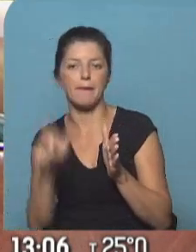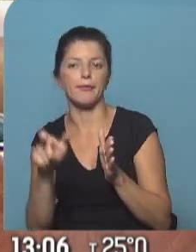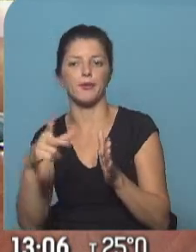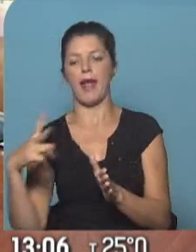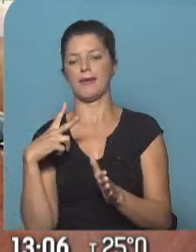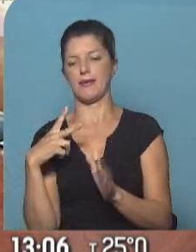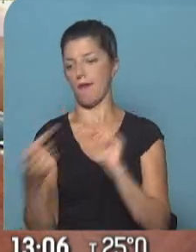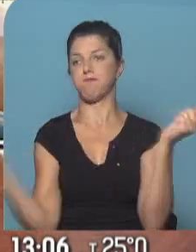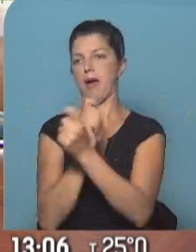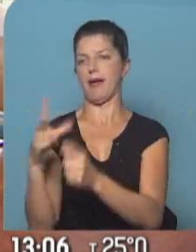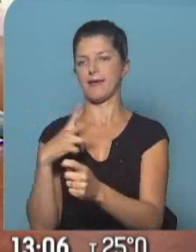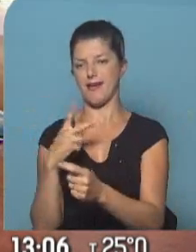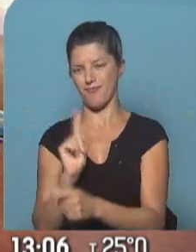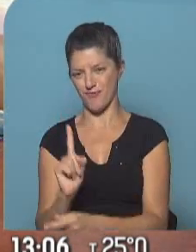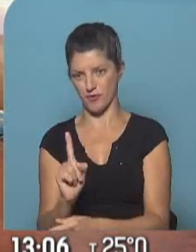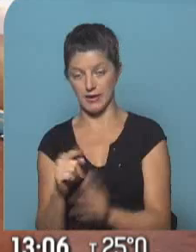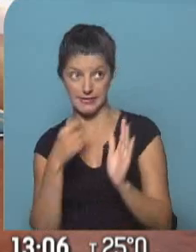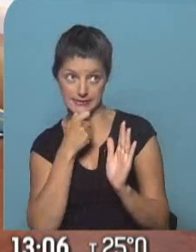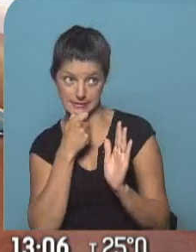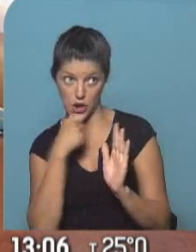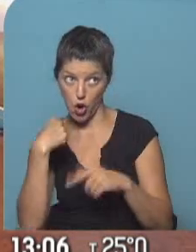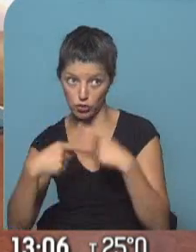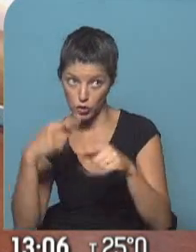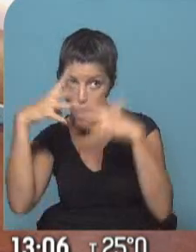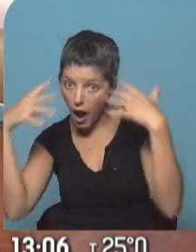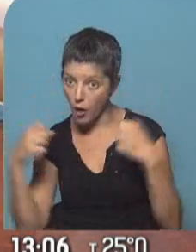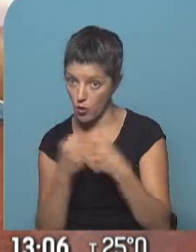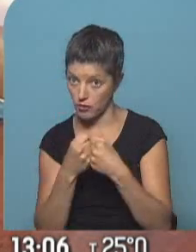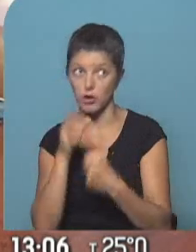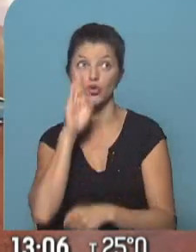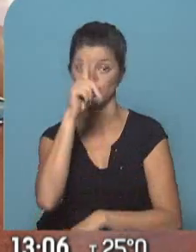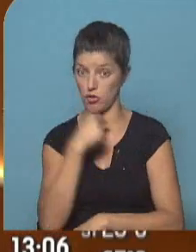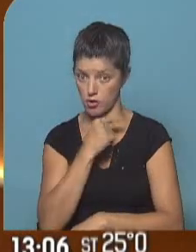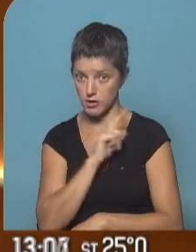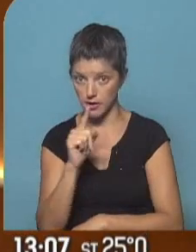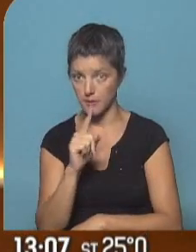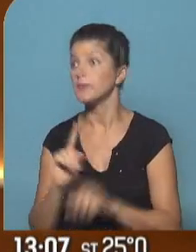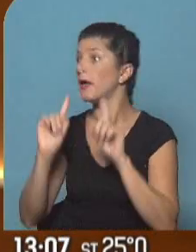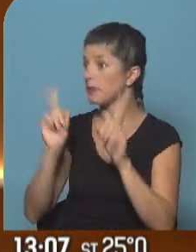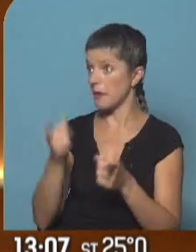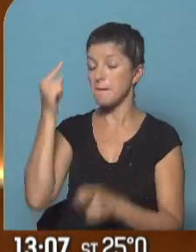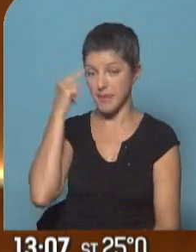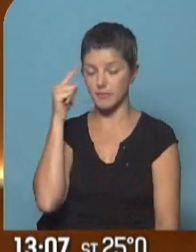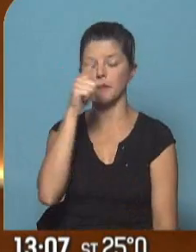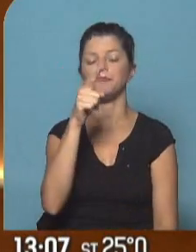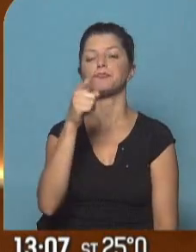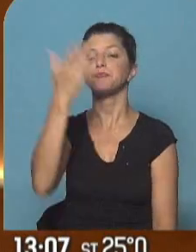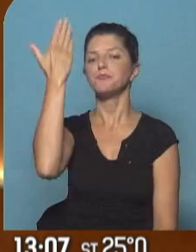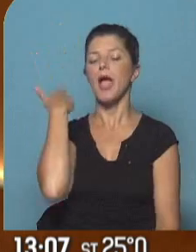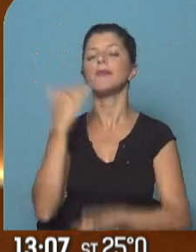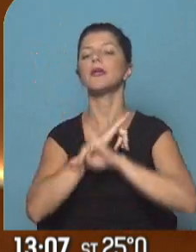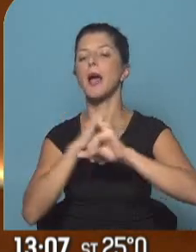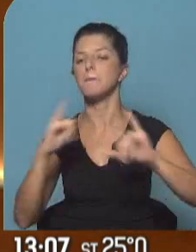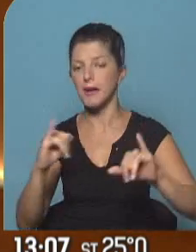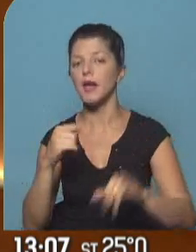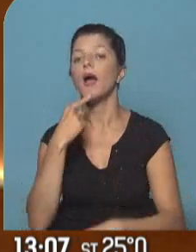Irán. Eso siempre que continúe el acuerdo nuclear. También. Desde Estados Unidos no hay voluntad. Sí, y recordemos que aparte de las promesas de Trump de su campaña con Medio Oriente,